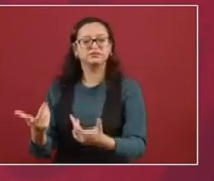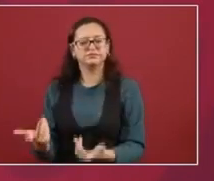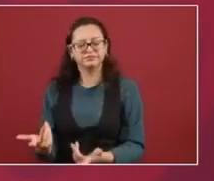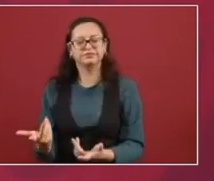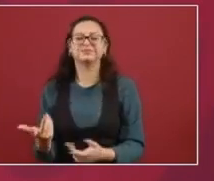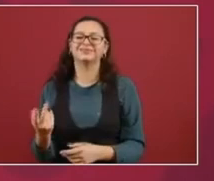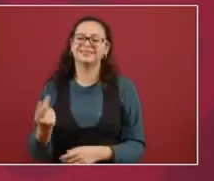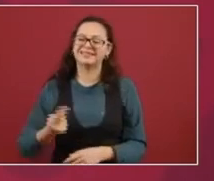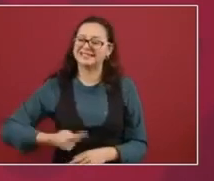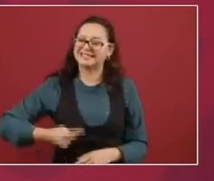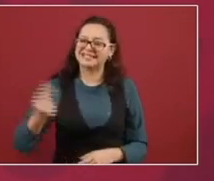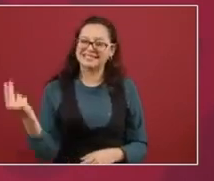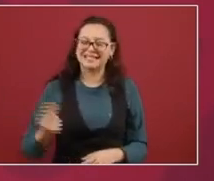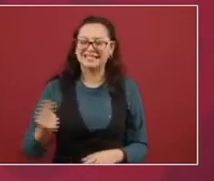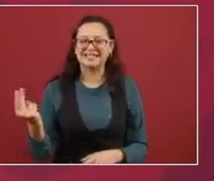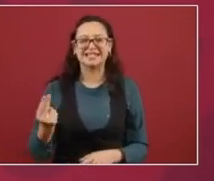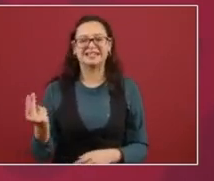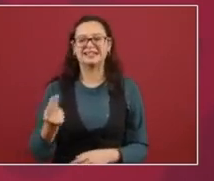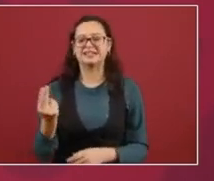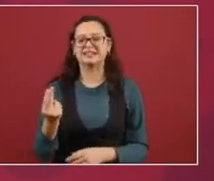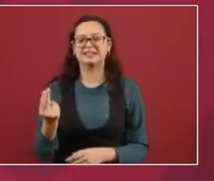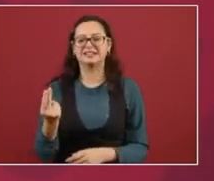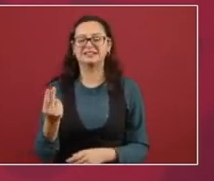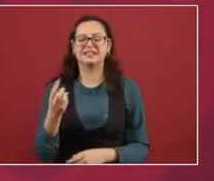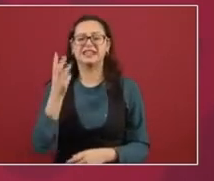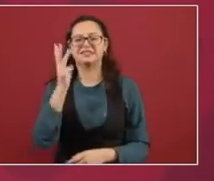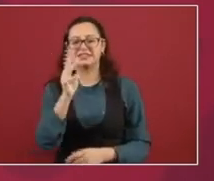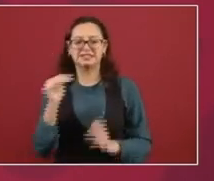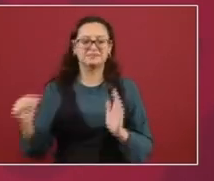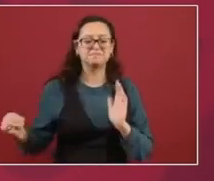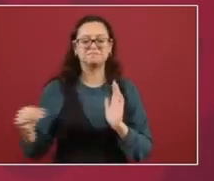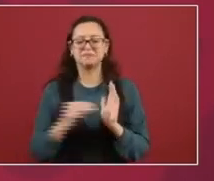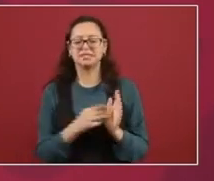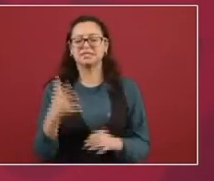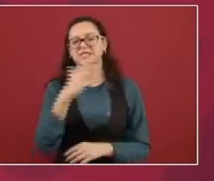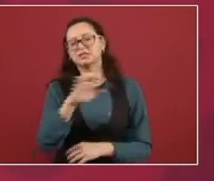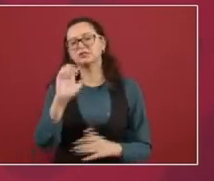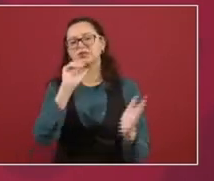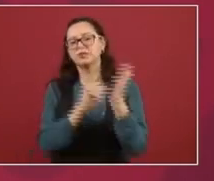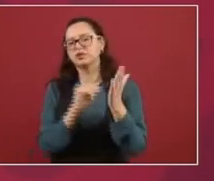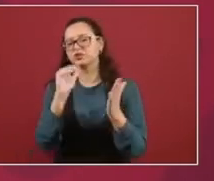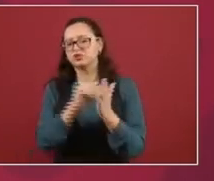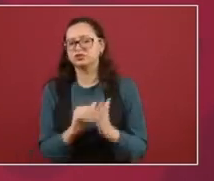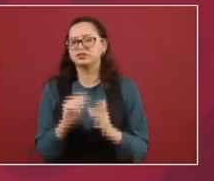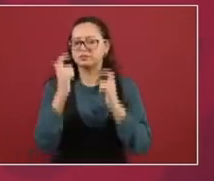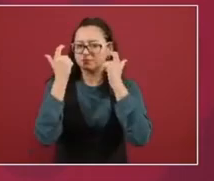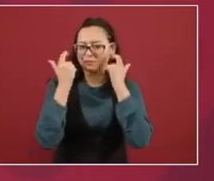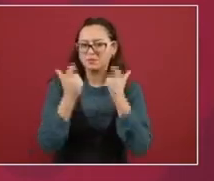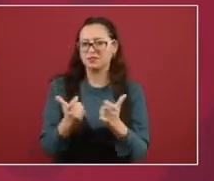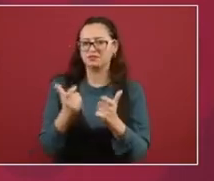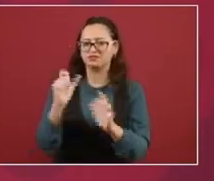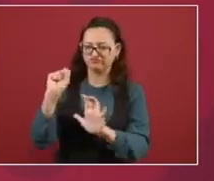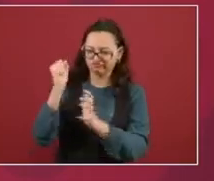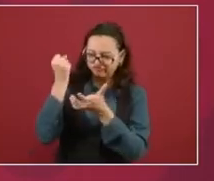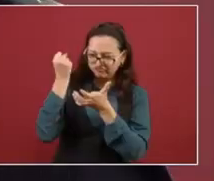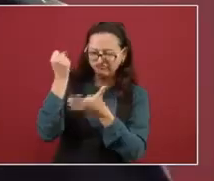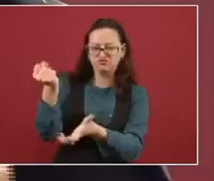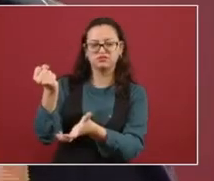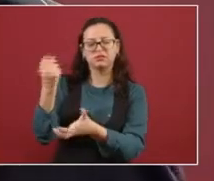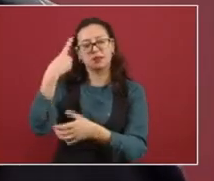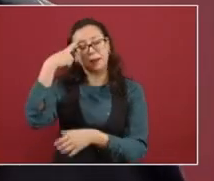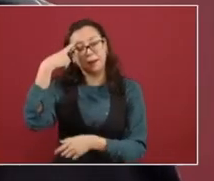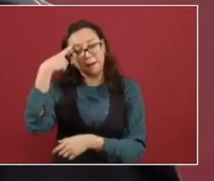Se requieren 3,500 millones de pesos